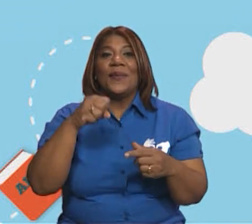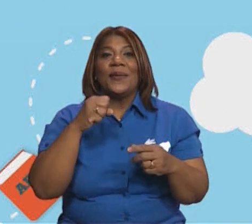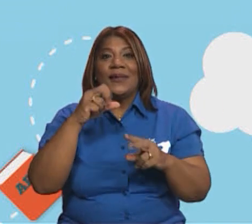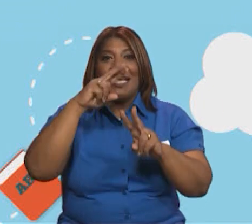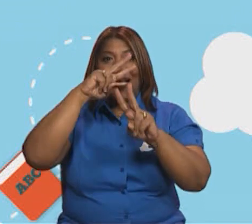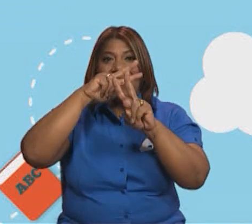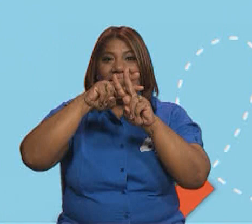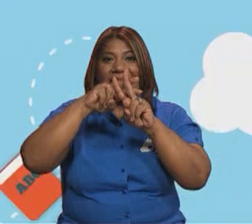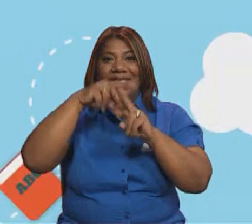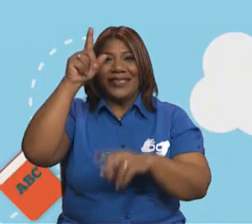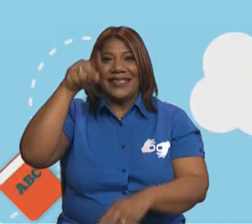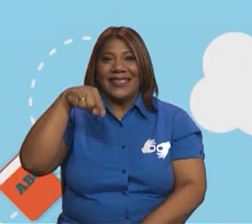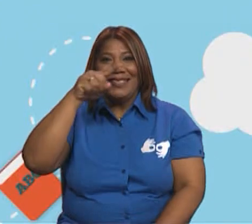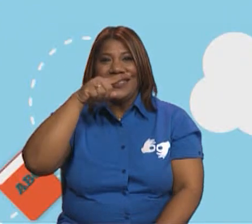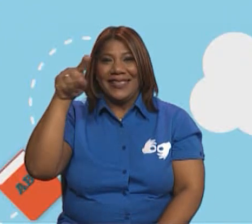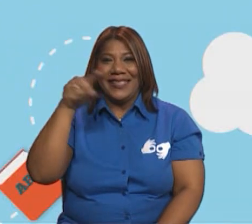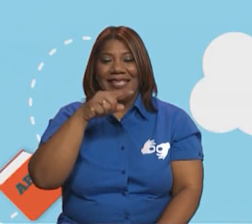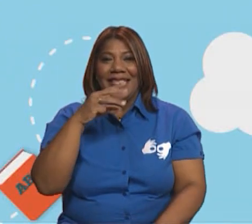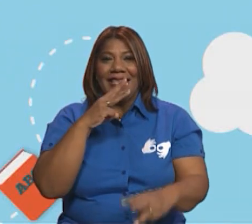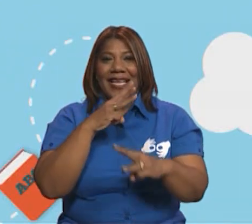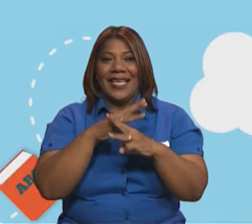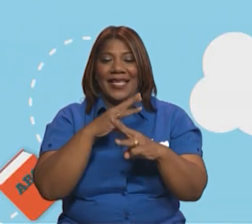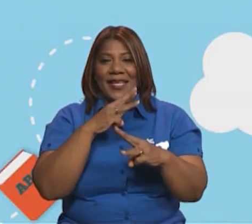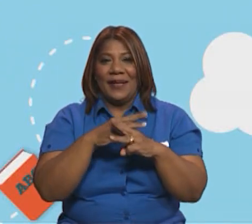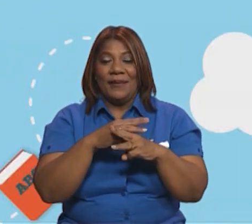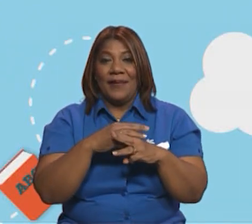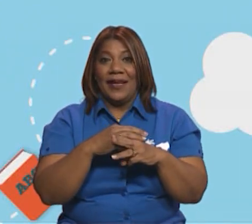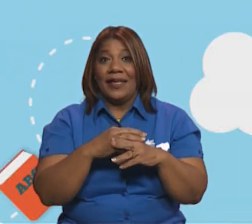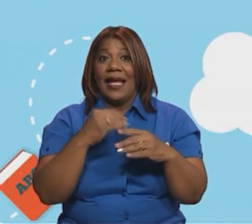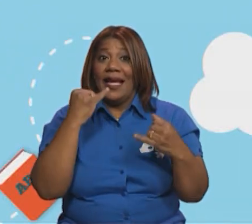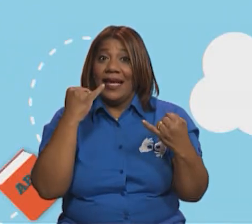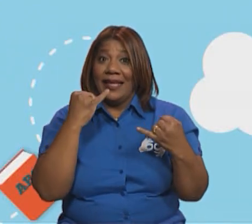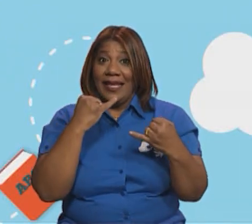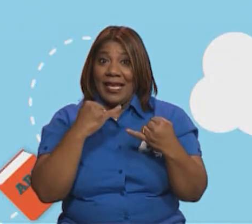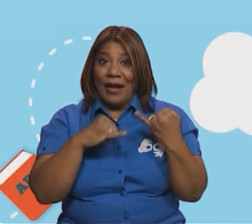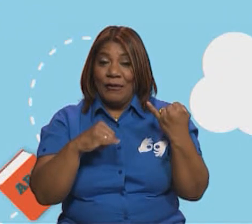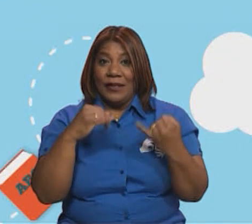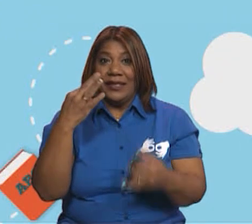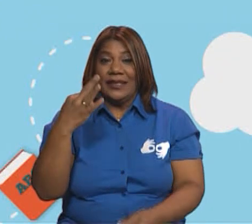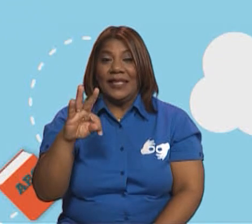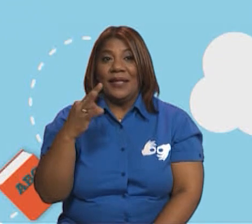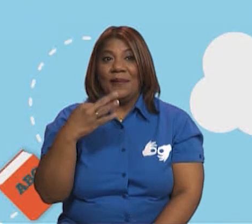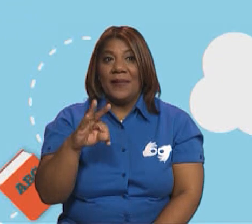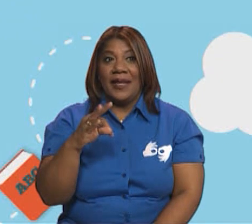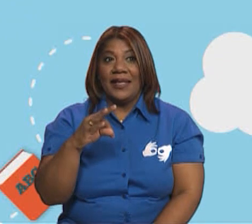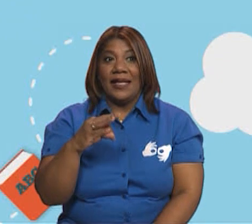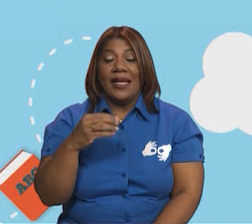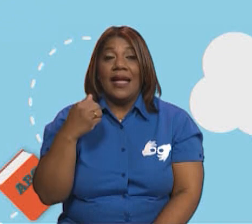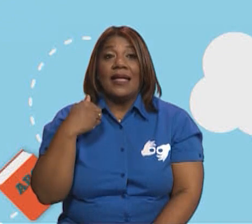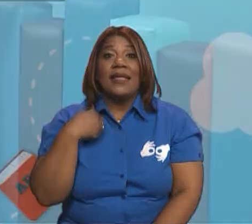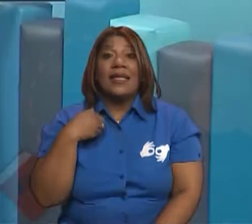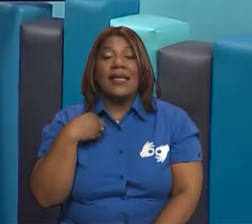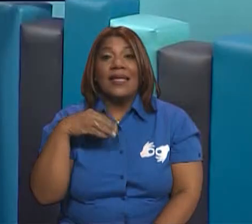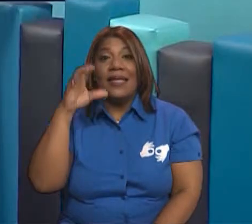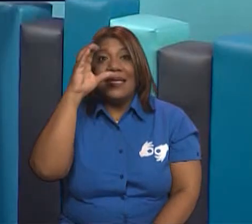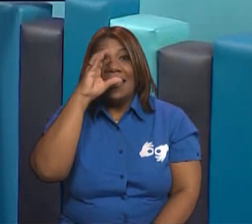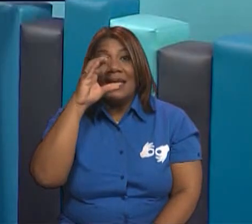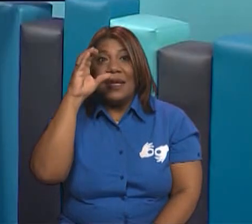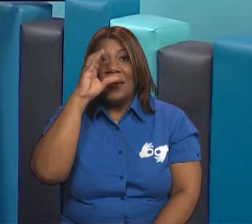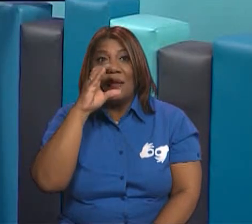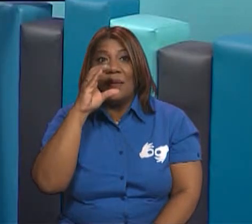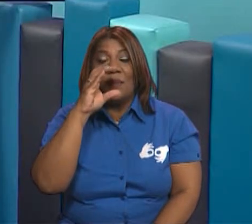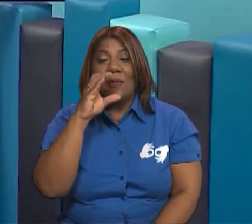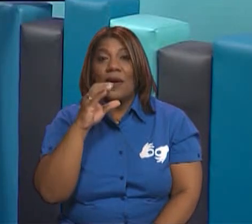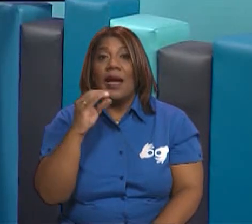etiqueta Estrellas de Mate. Y como boleto de salida, vamos a descubrir en el grupo